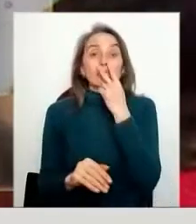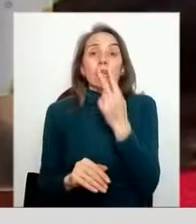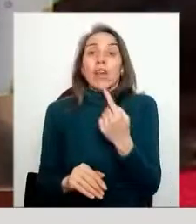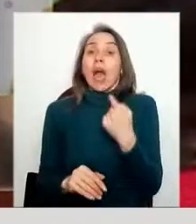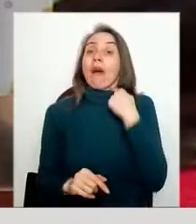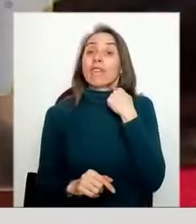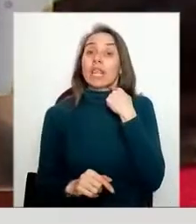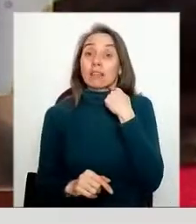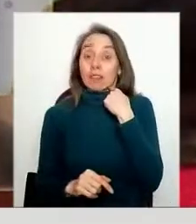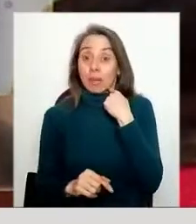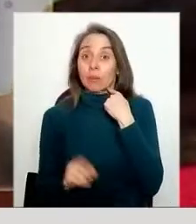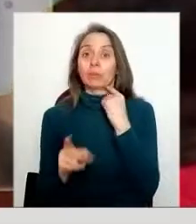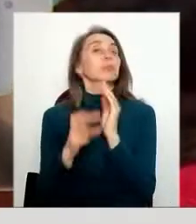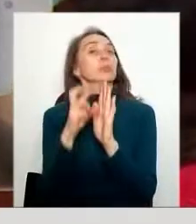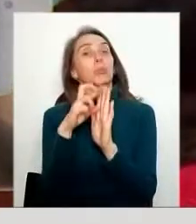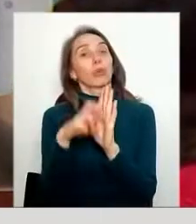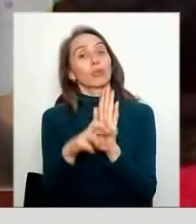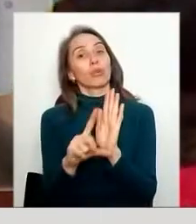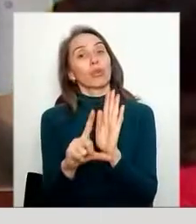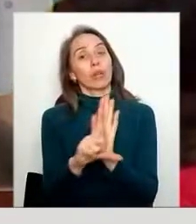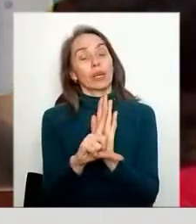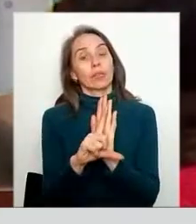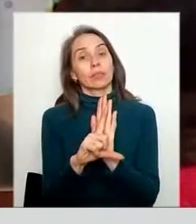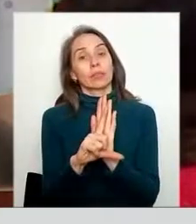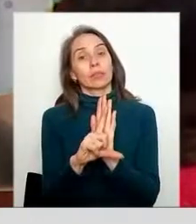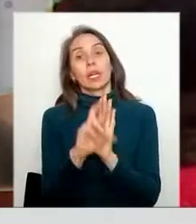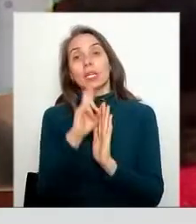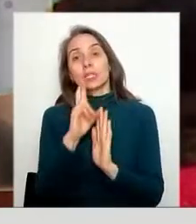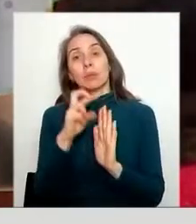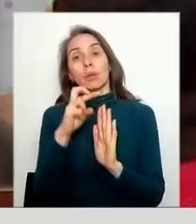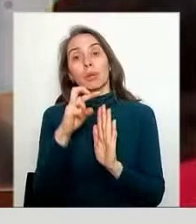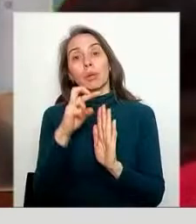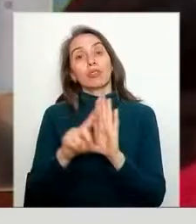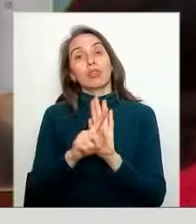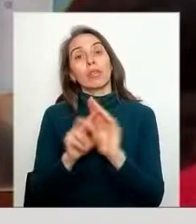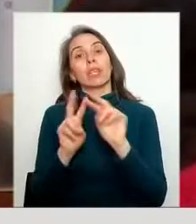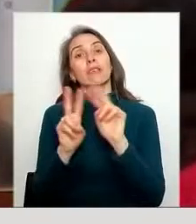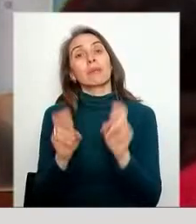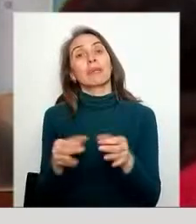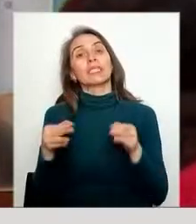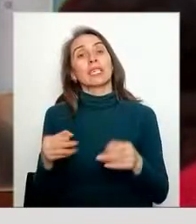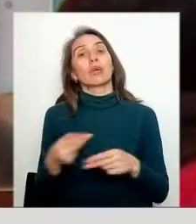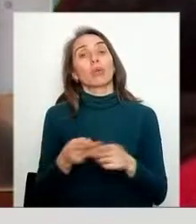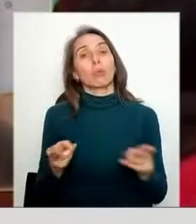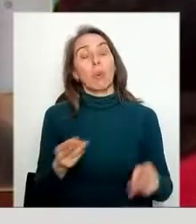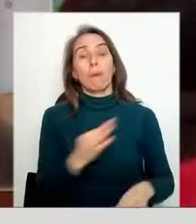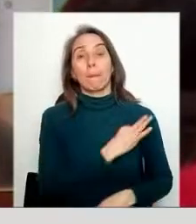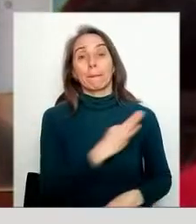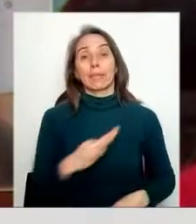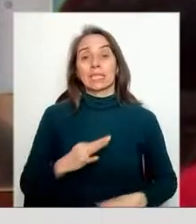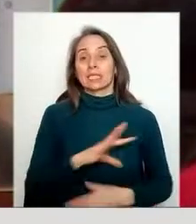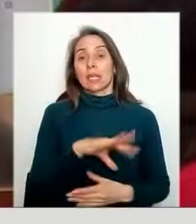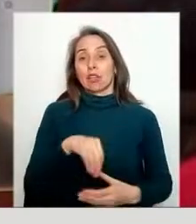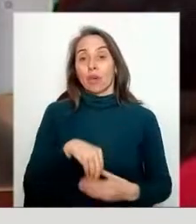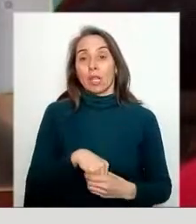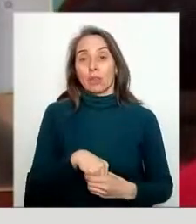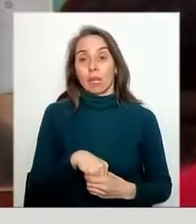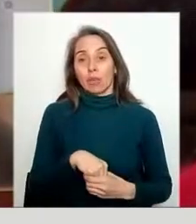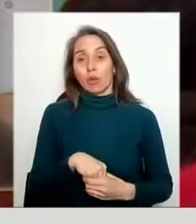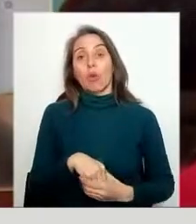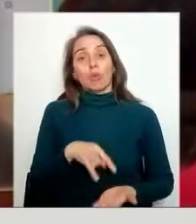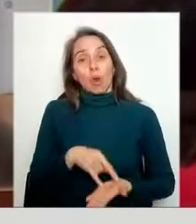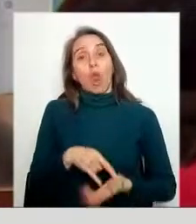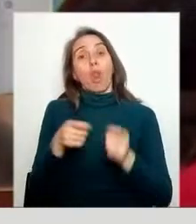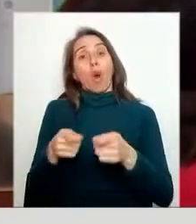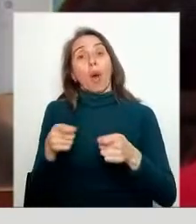proyecto ley presidenta responde a una agenda de seguridad pública que lleva el ministerio de interior y que contempla una serie de